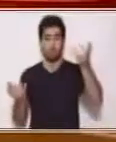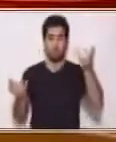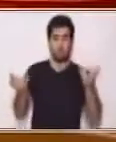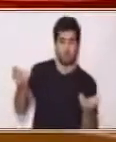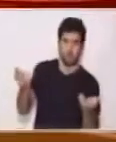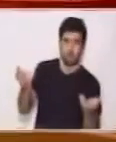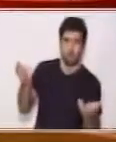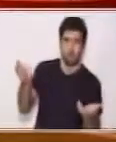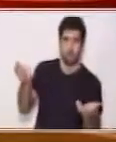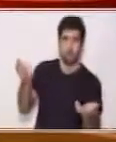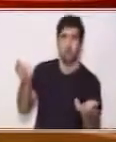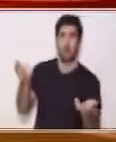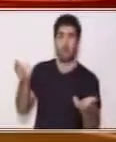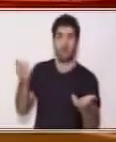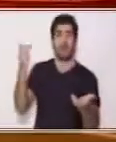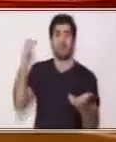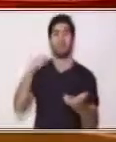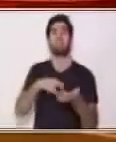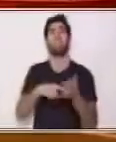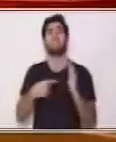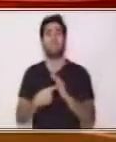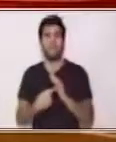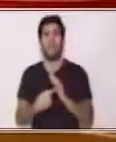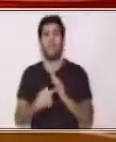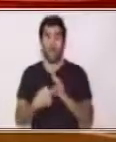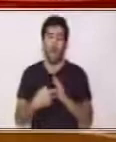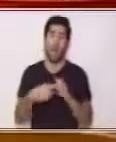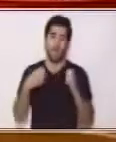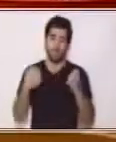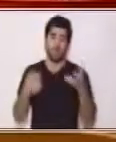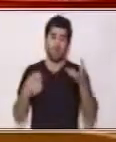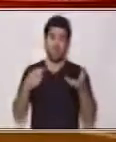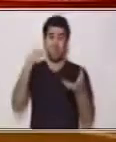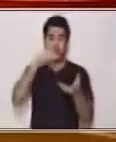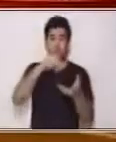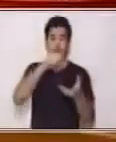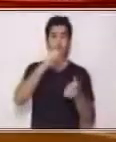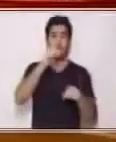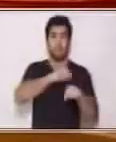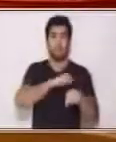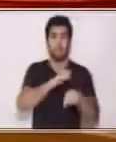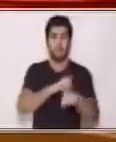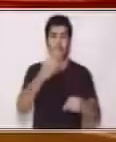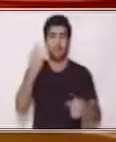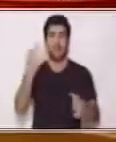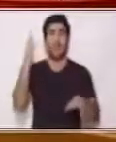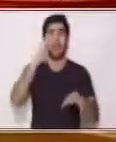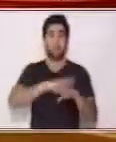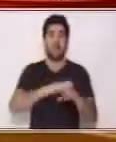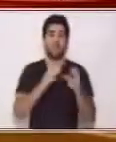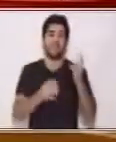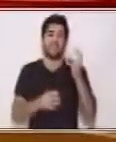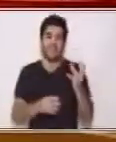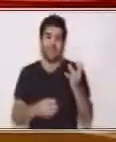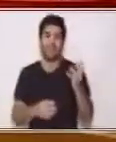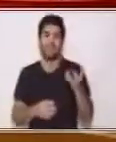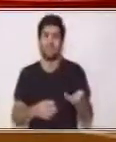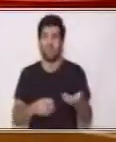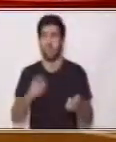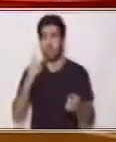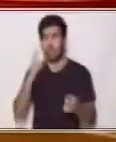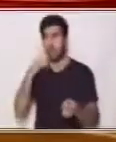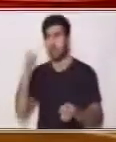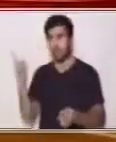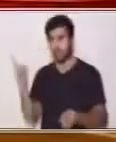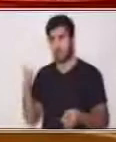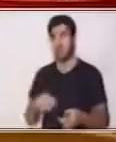¿Observaste? ¿Qué indica esto? La pesa me está indicando que el mayor peso lo tiene la piedra que tengo de